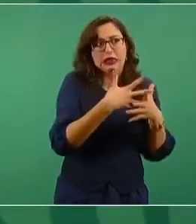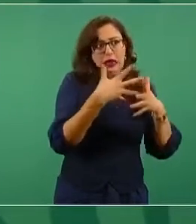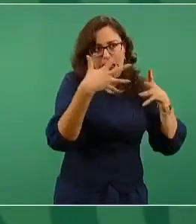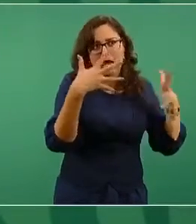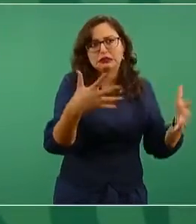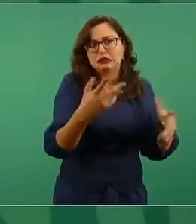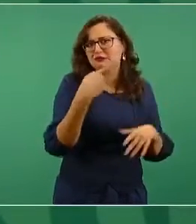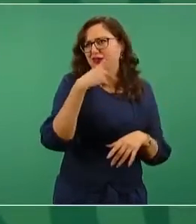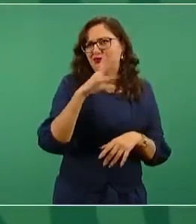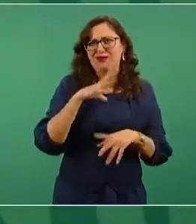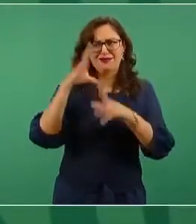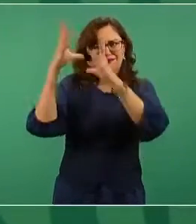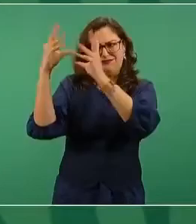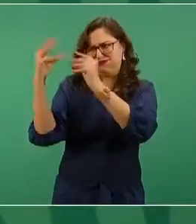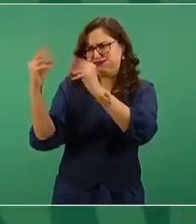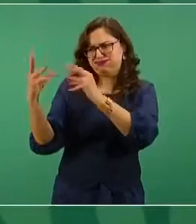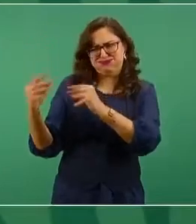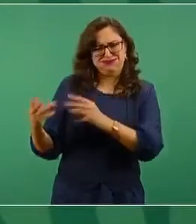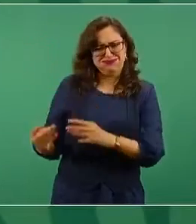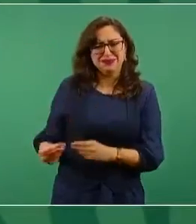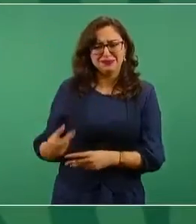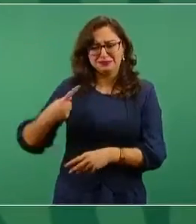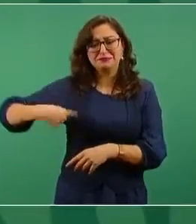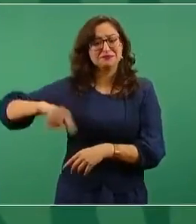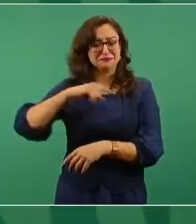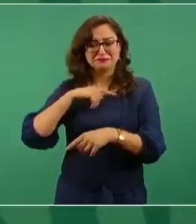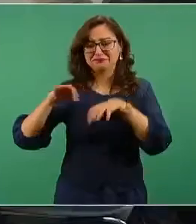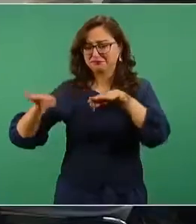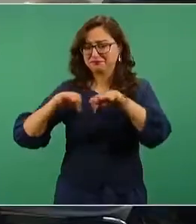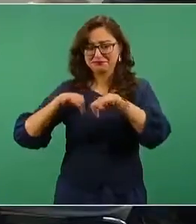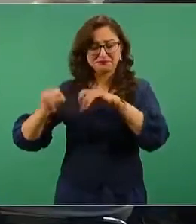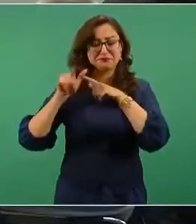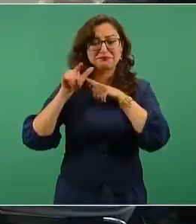hay muchísimas con las que estamos trabajando.